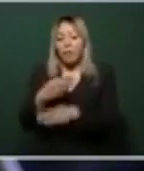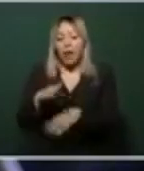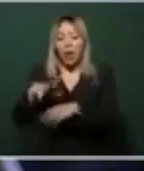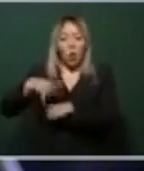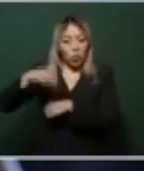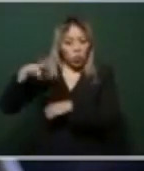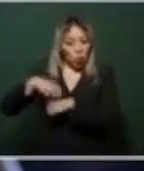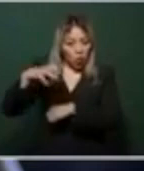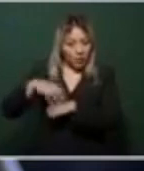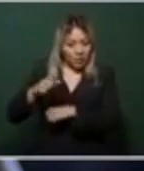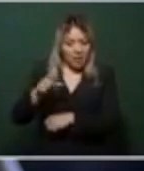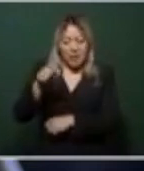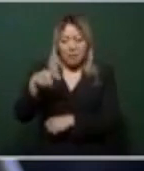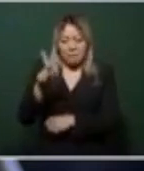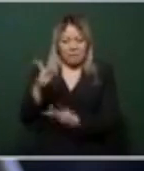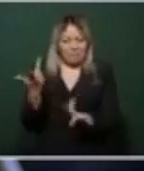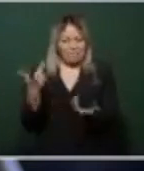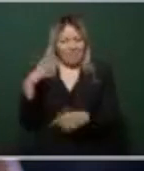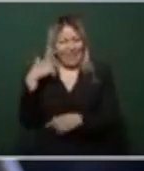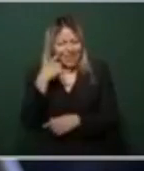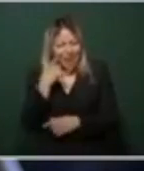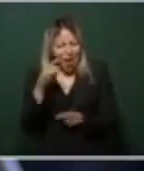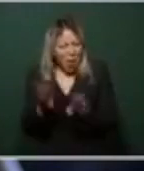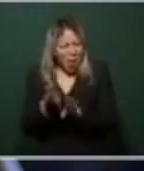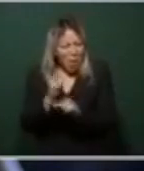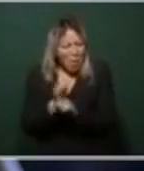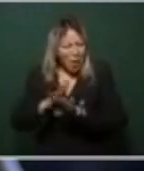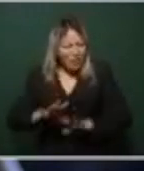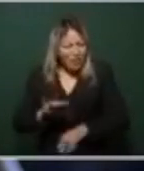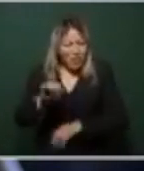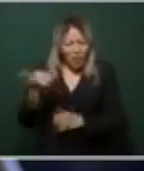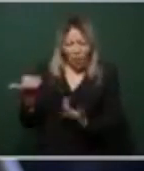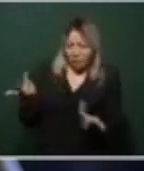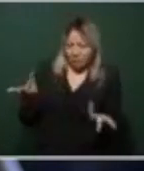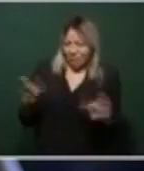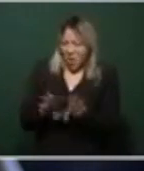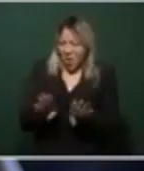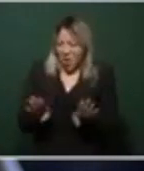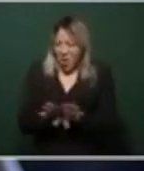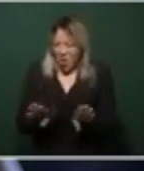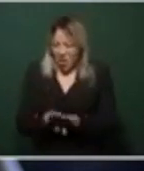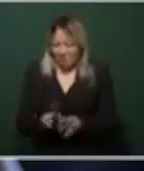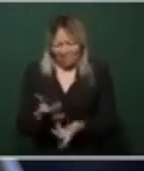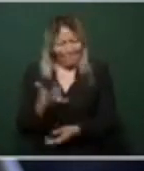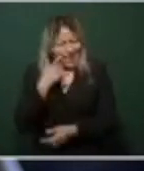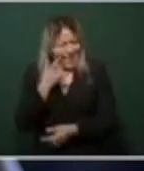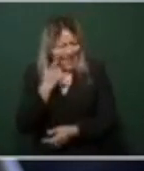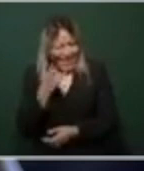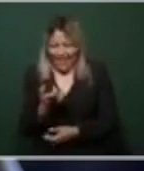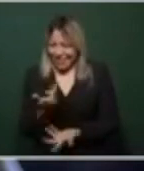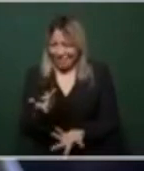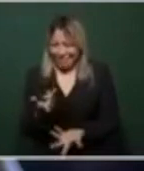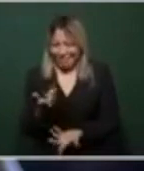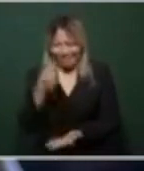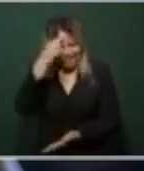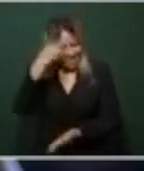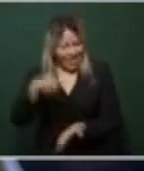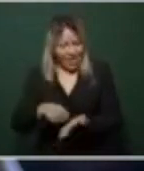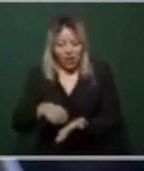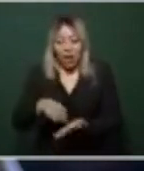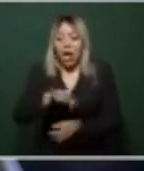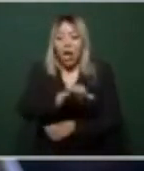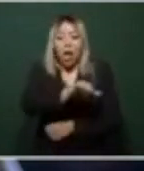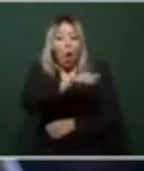como los tiene la Universidad Autónoma del Estado de Hidalgo, ¿no? Y la segunda declaración que Gerardo Sosa hace es, pues si tenemos mucho dinero es porque